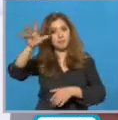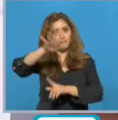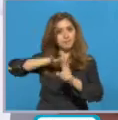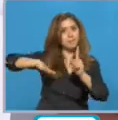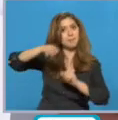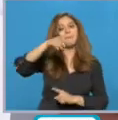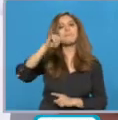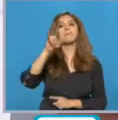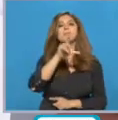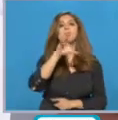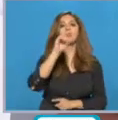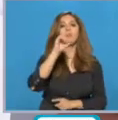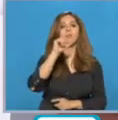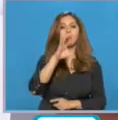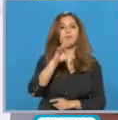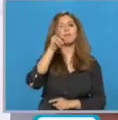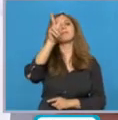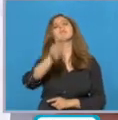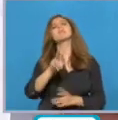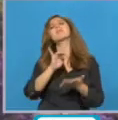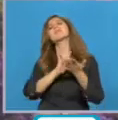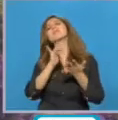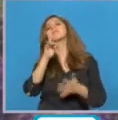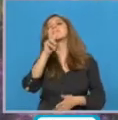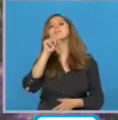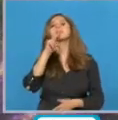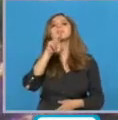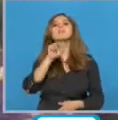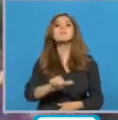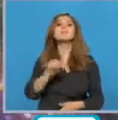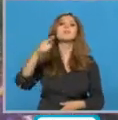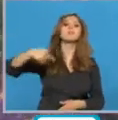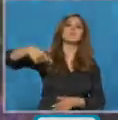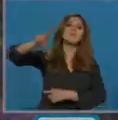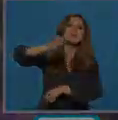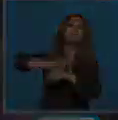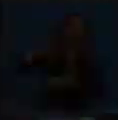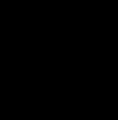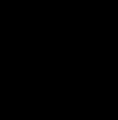Claro, Así es. claro. Oye, Vania, muchísimas No, gracias. gracias a ustedes por de dejarnos verdad, compartir cachitos siempre de nos historia. encanta